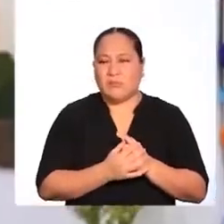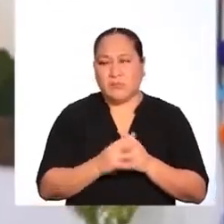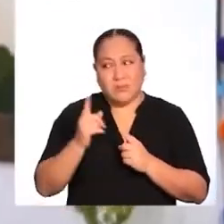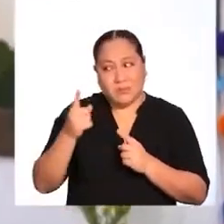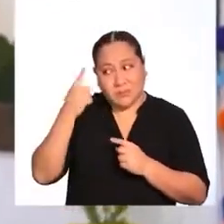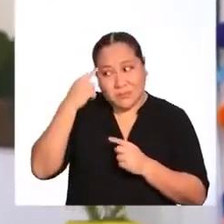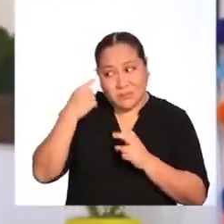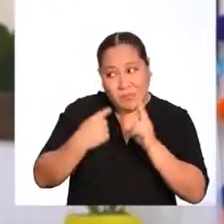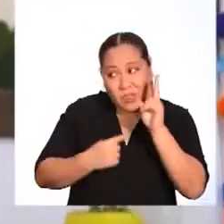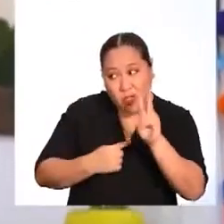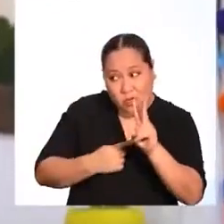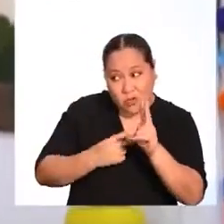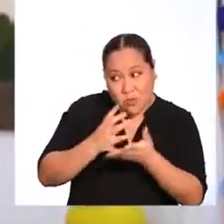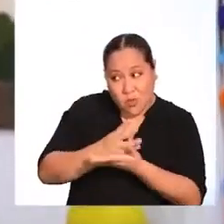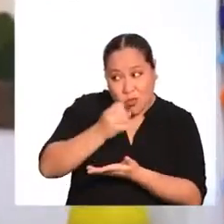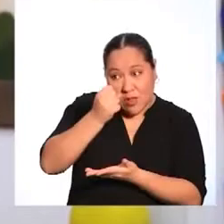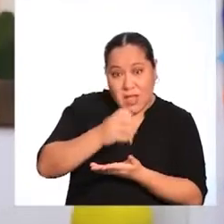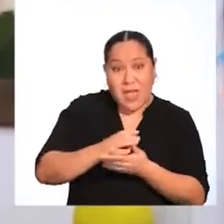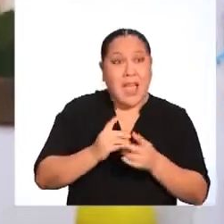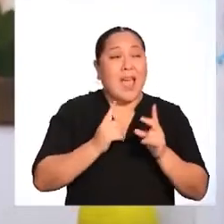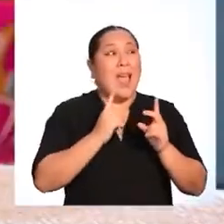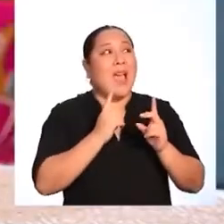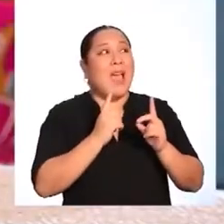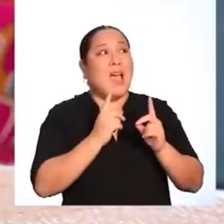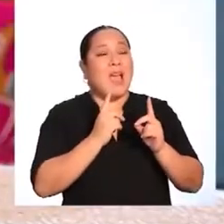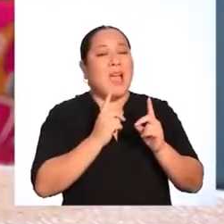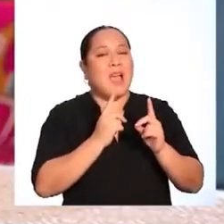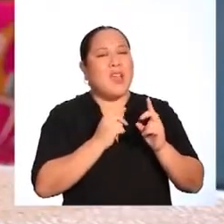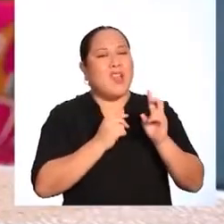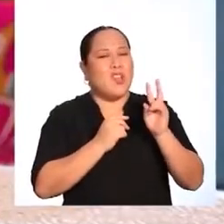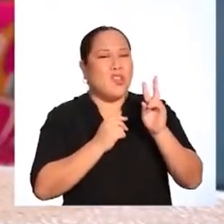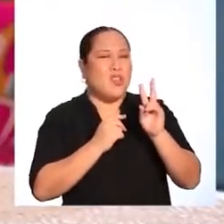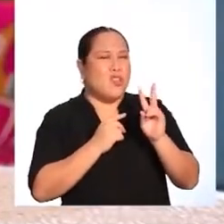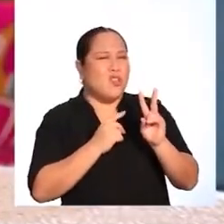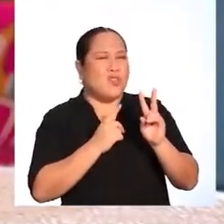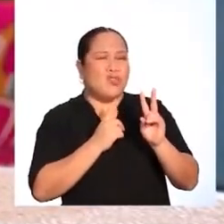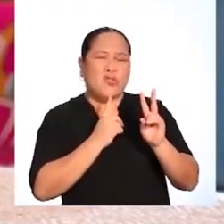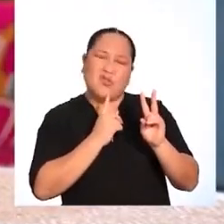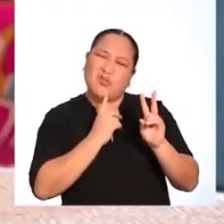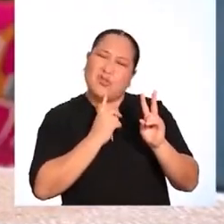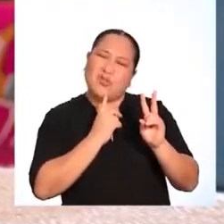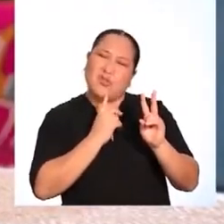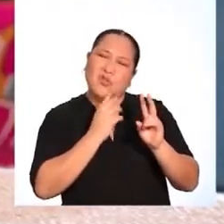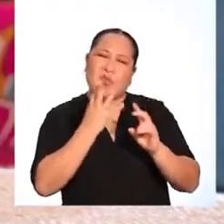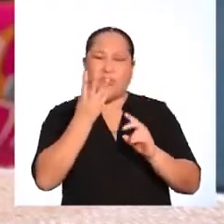qué tal dos botellas 2